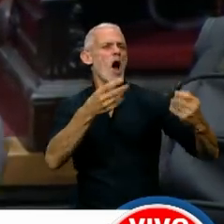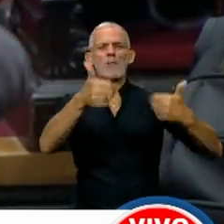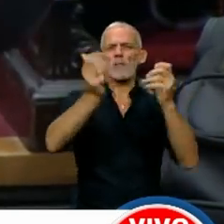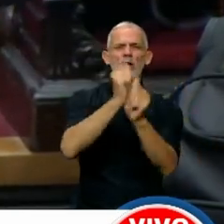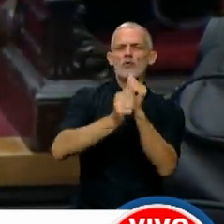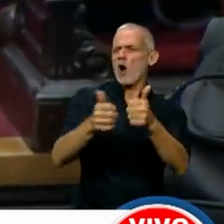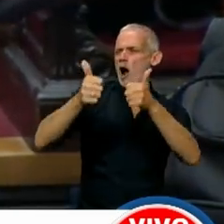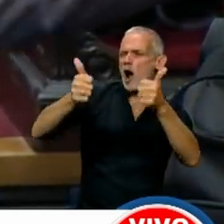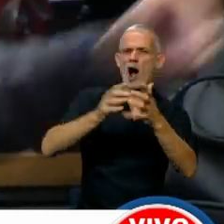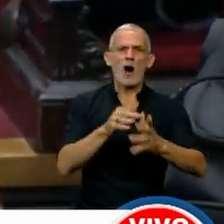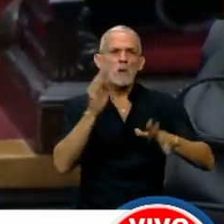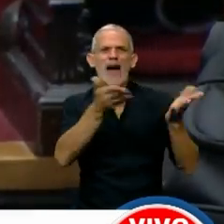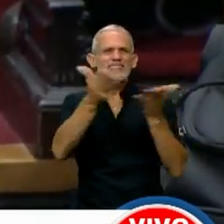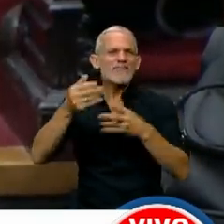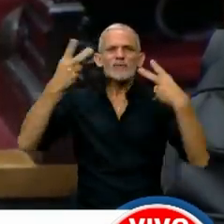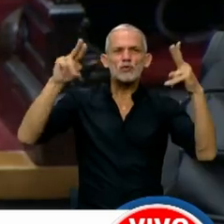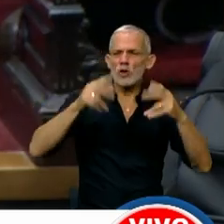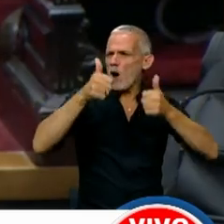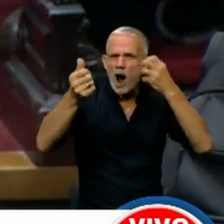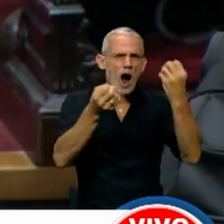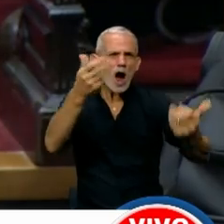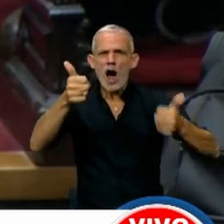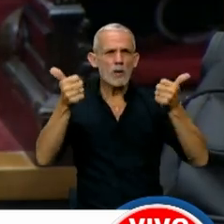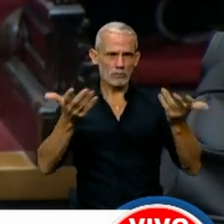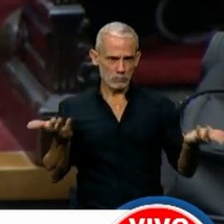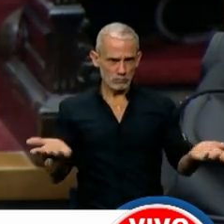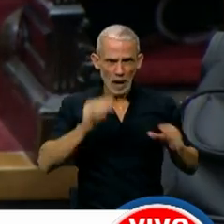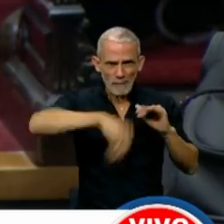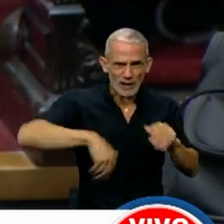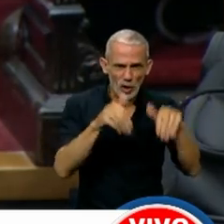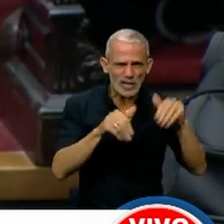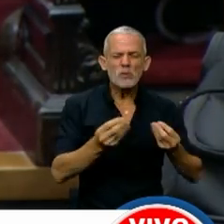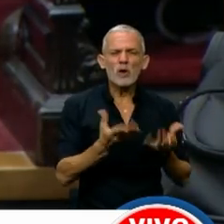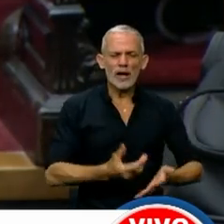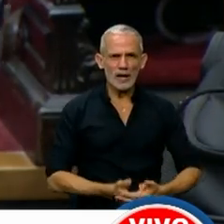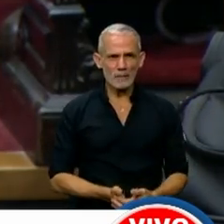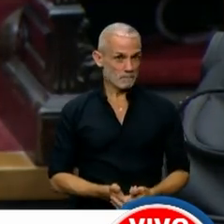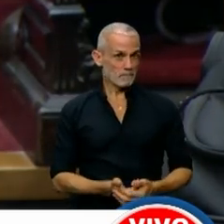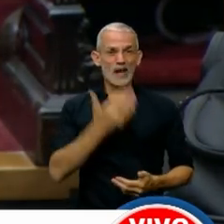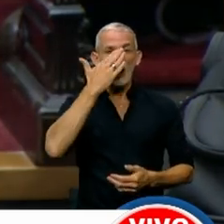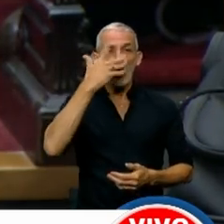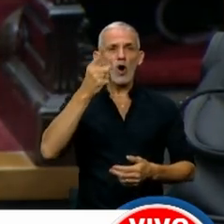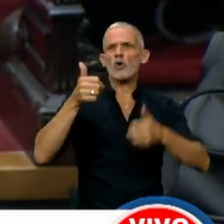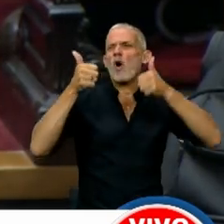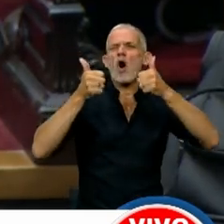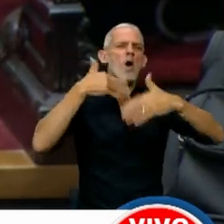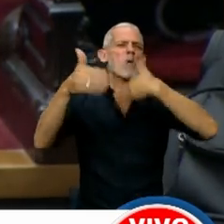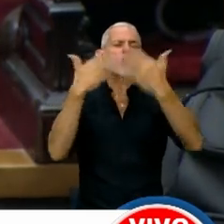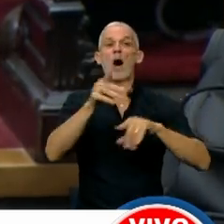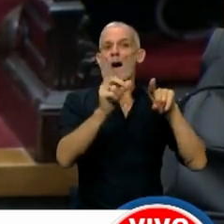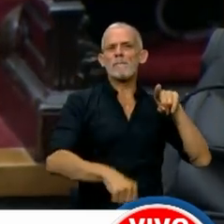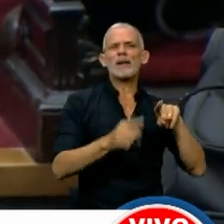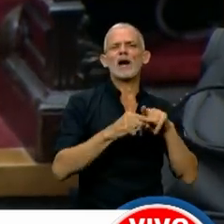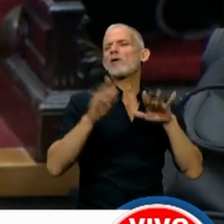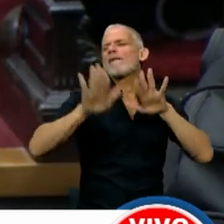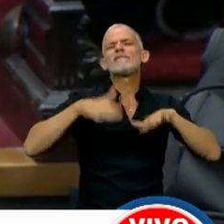la industria prosperan las servicios y el turismo muchachos porque perdieron córdoba fantástico la patagonia nos